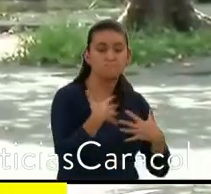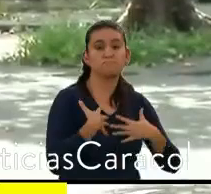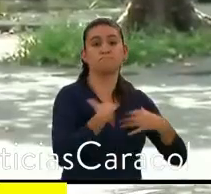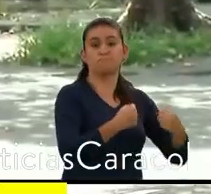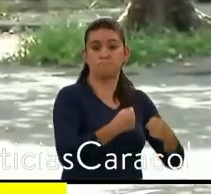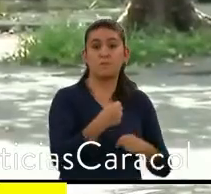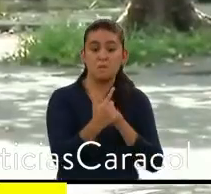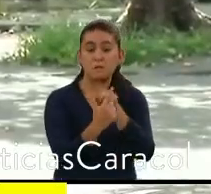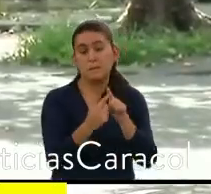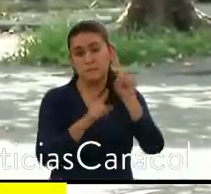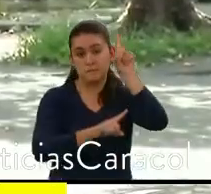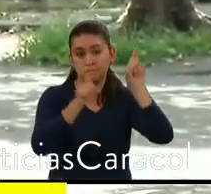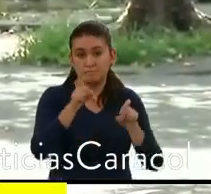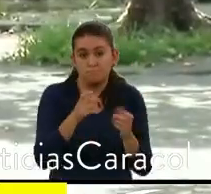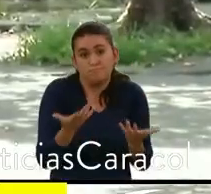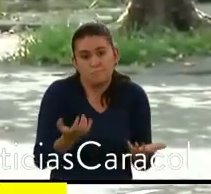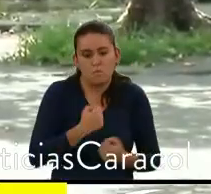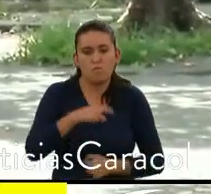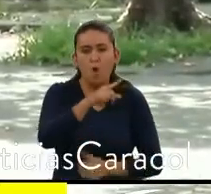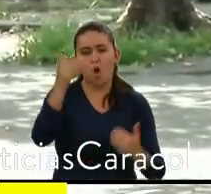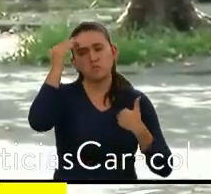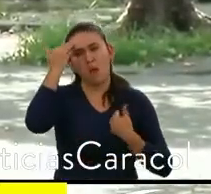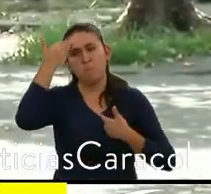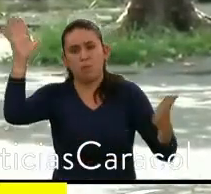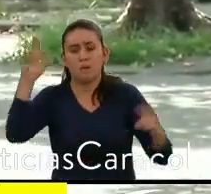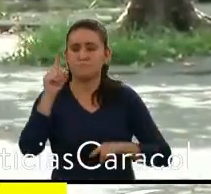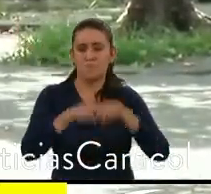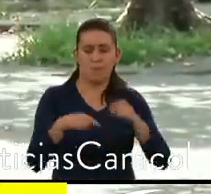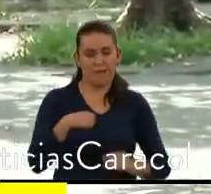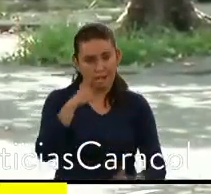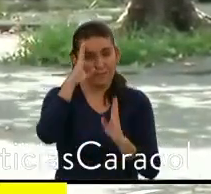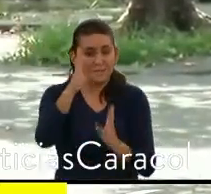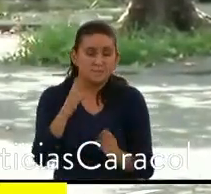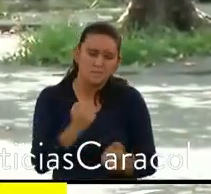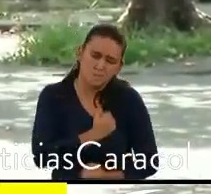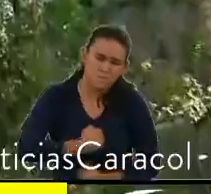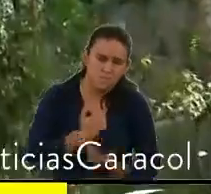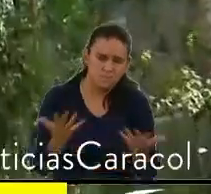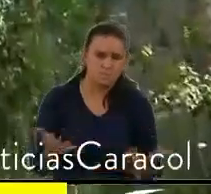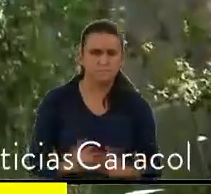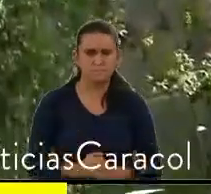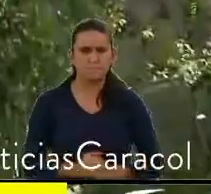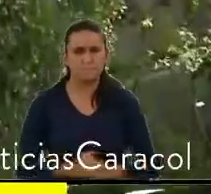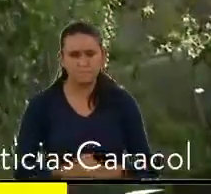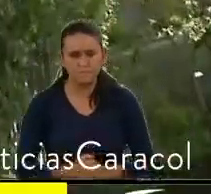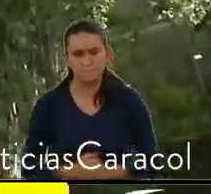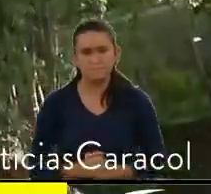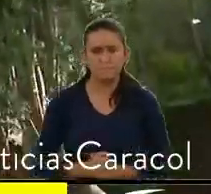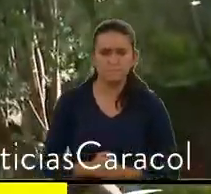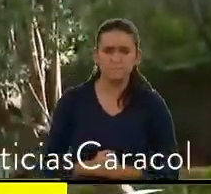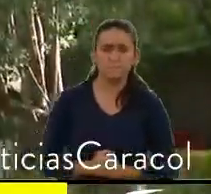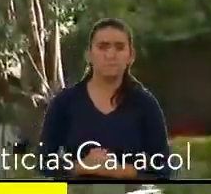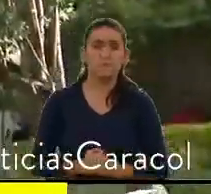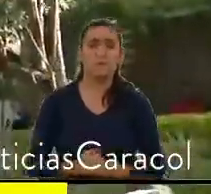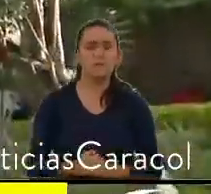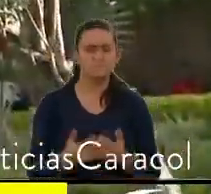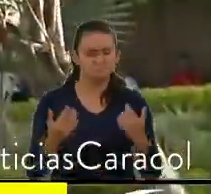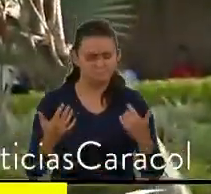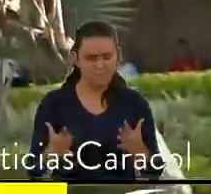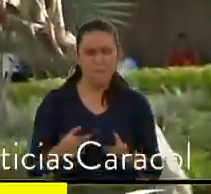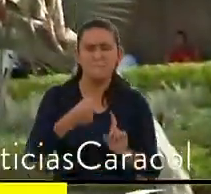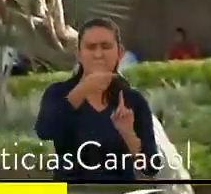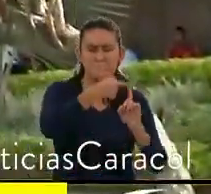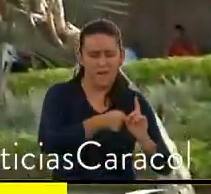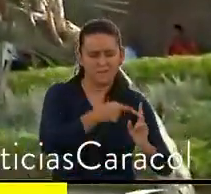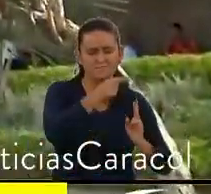podrán garantizar una unidad de cuidados intensivos para cada persona que lo requiera. Lo que por varios meses se